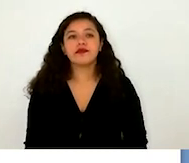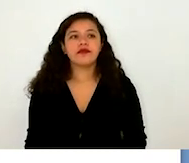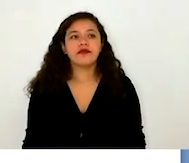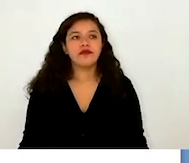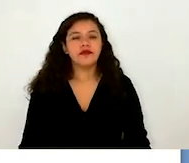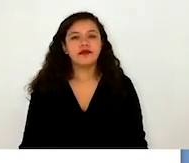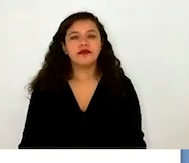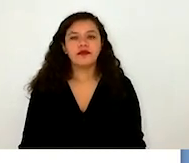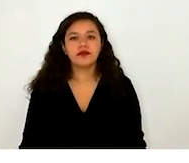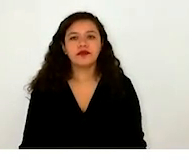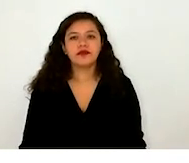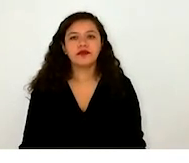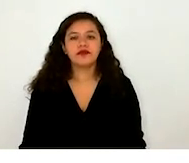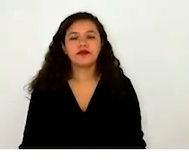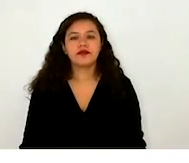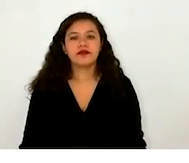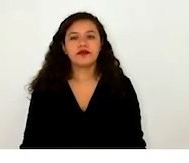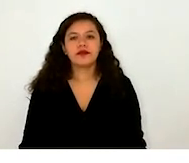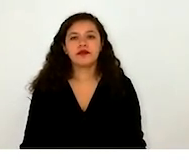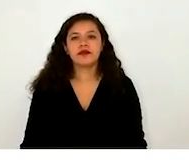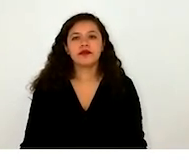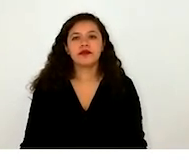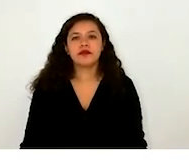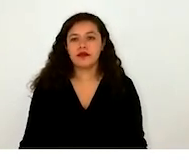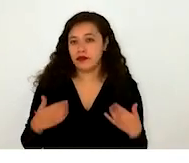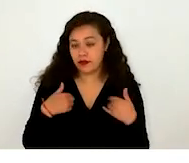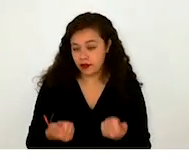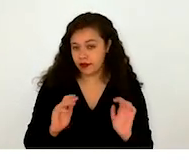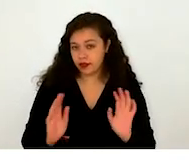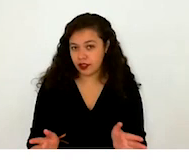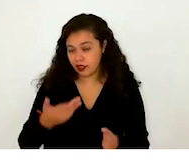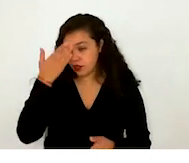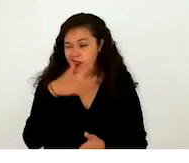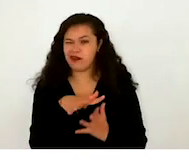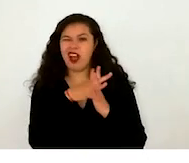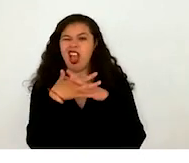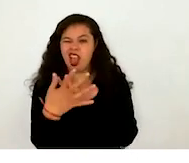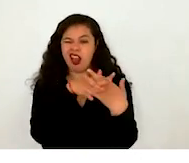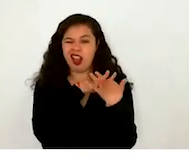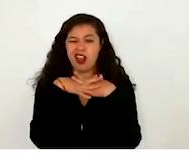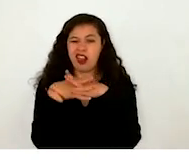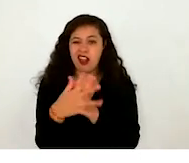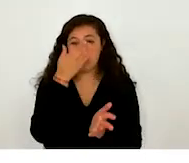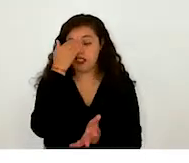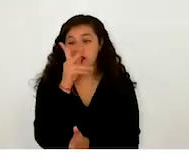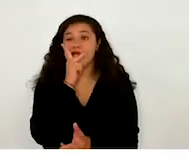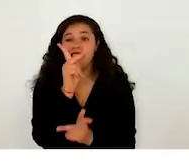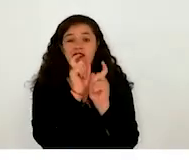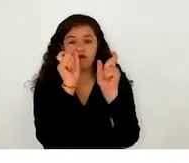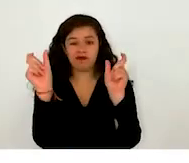muy bien ahora si se entendió yo sé que este revuelto yo sé que es con muchas palabras